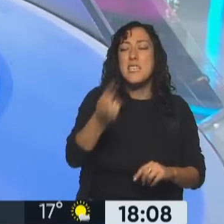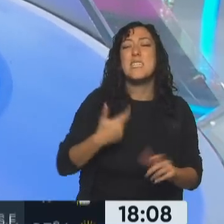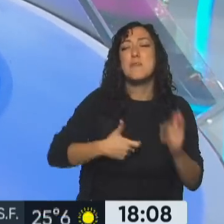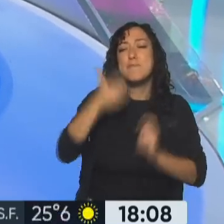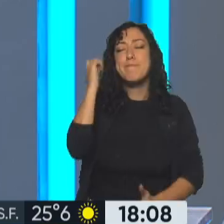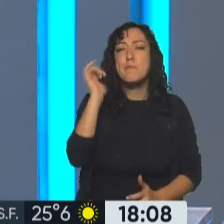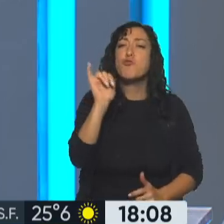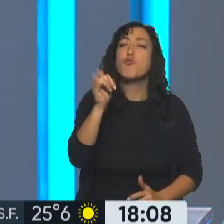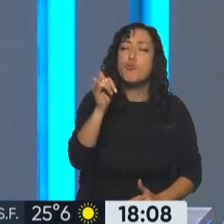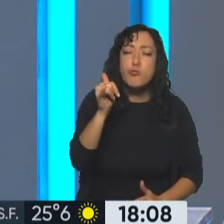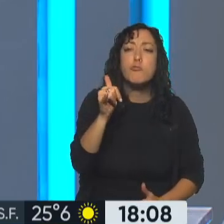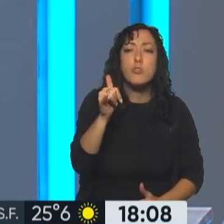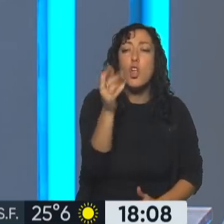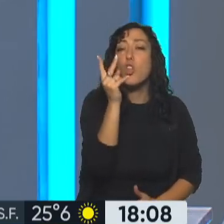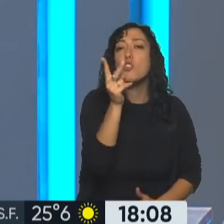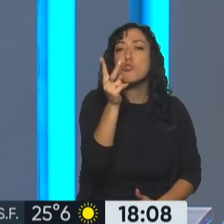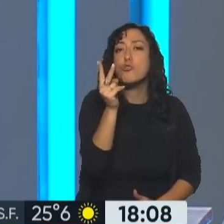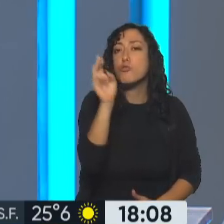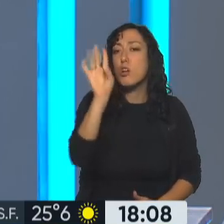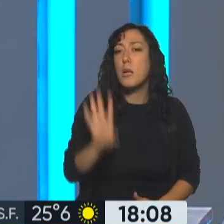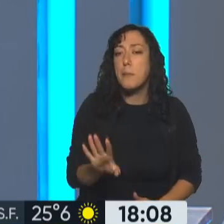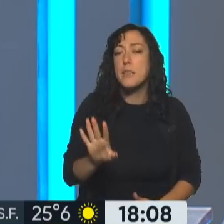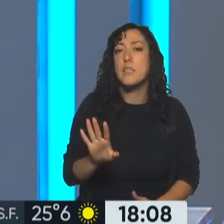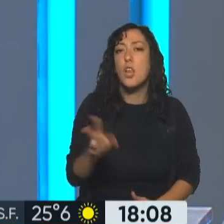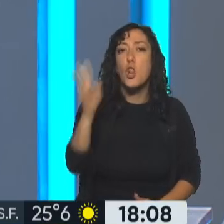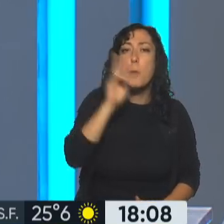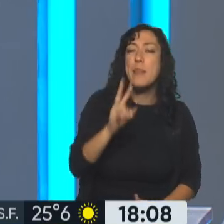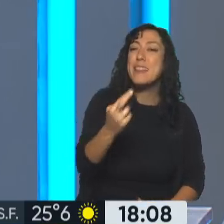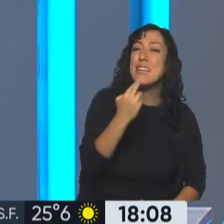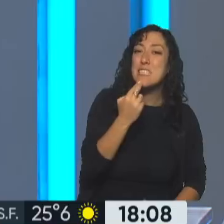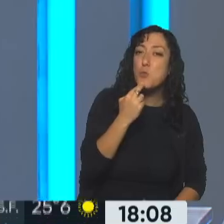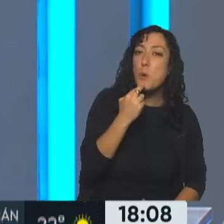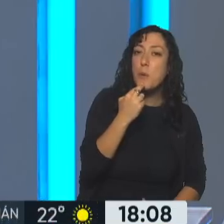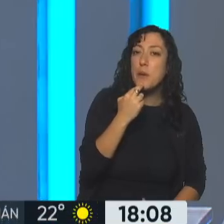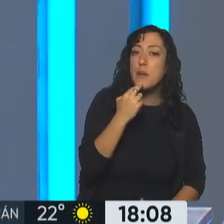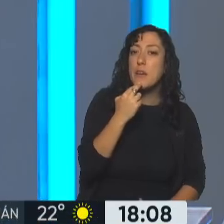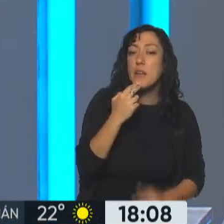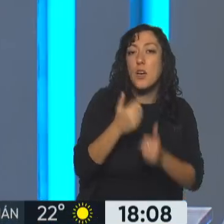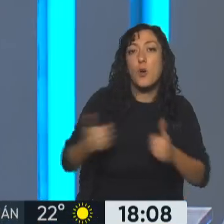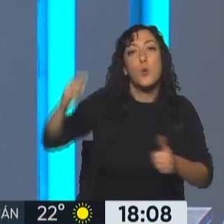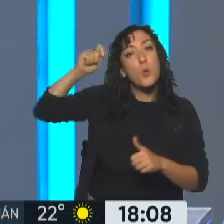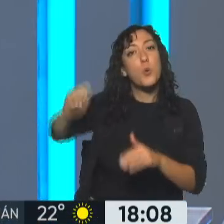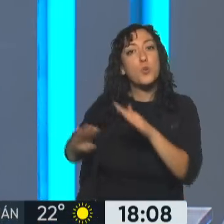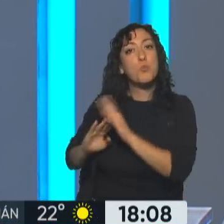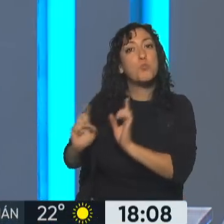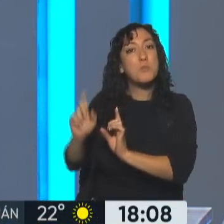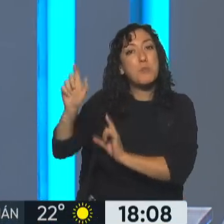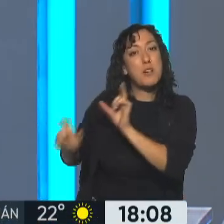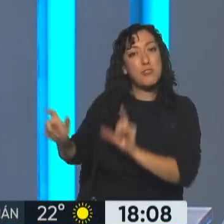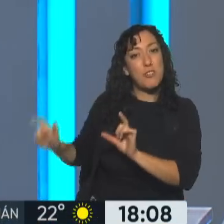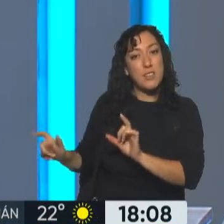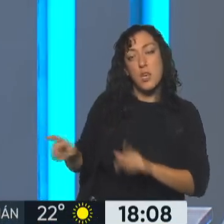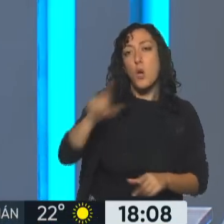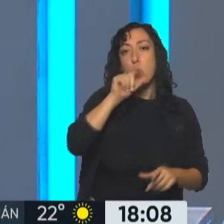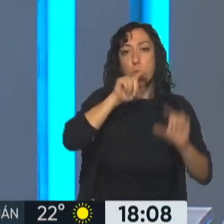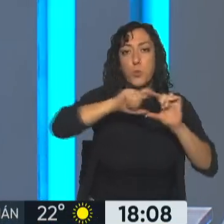antecedentes. Sí, hay antecedentes. 2 de 2019 y de esta misma Corte. Vamos con el tuit de Patricia Bullrich y